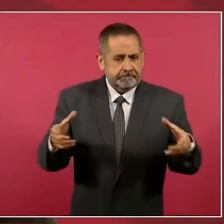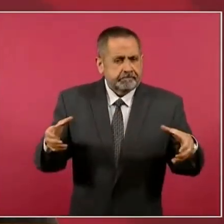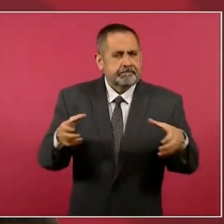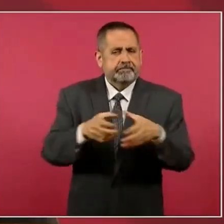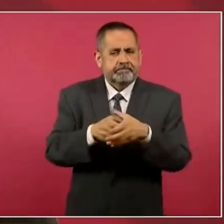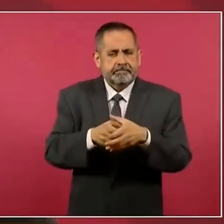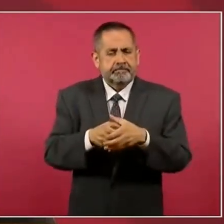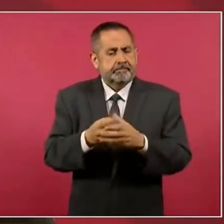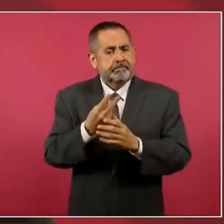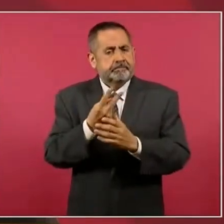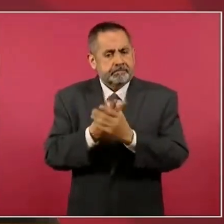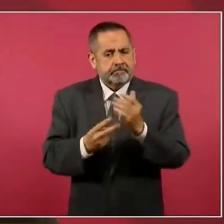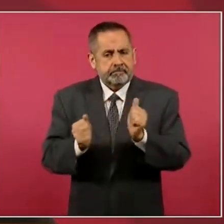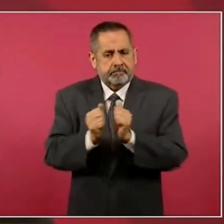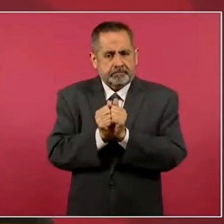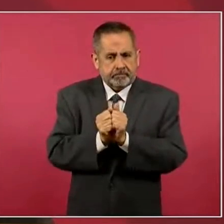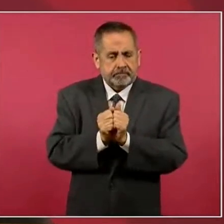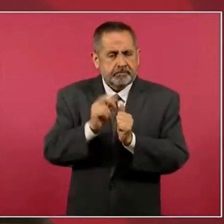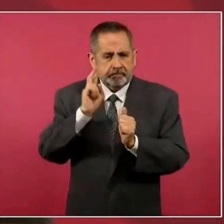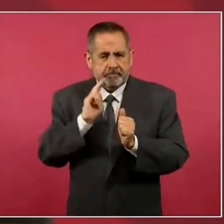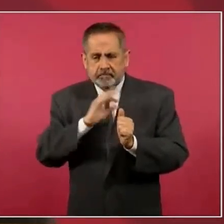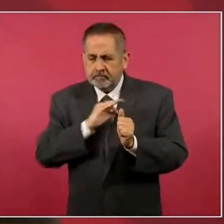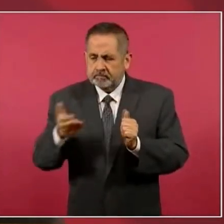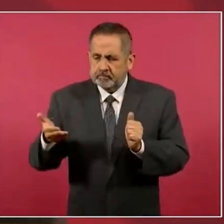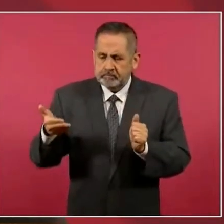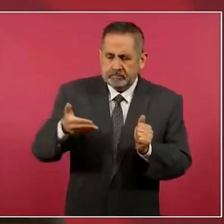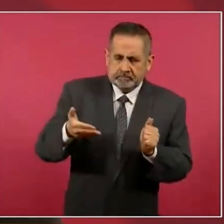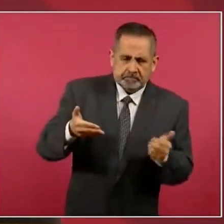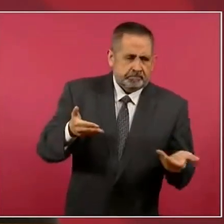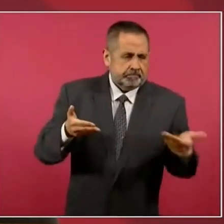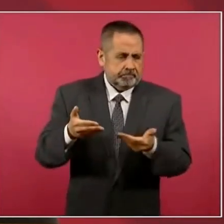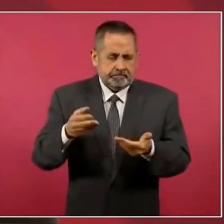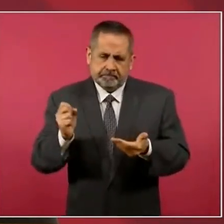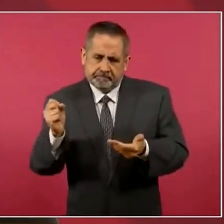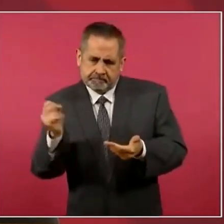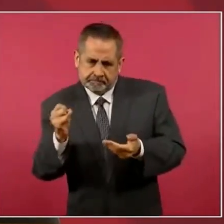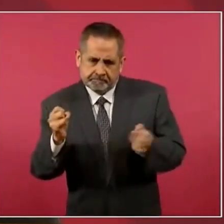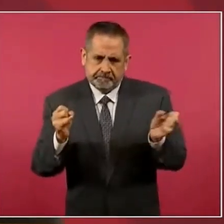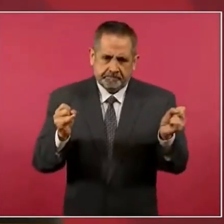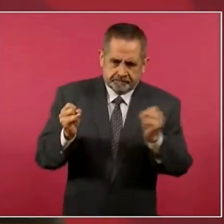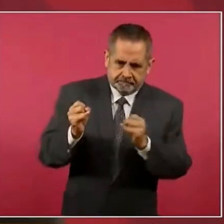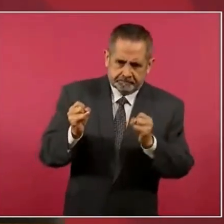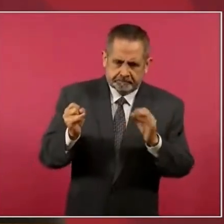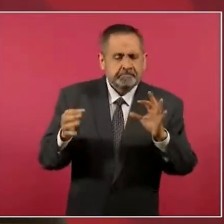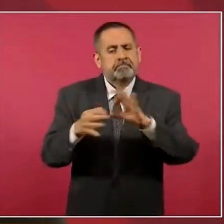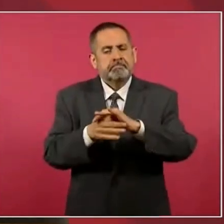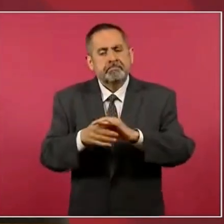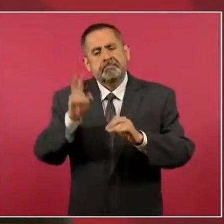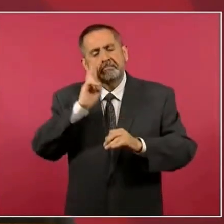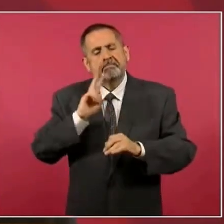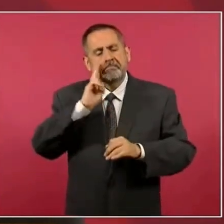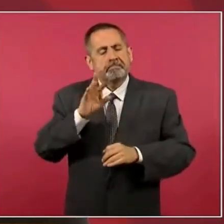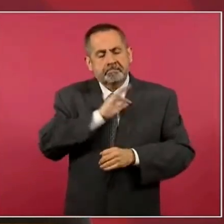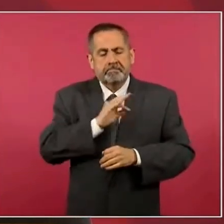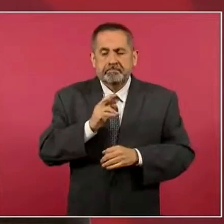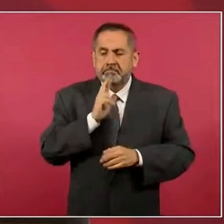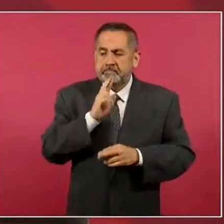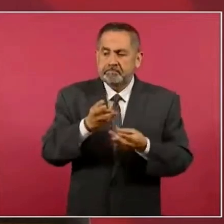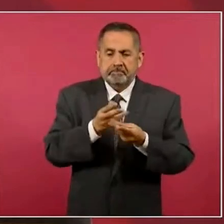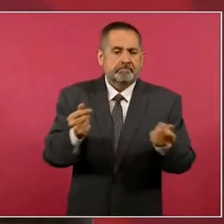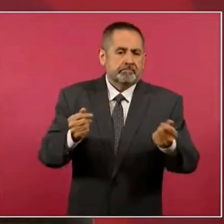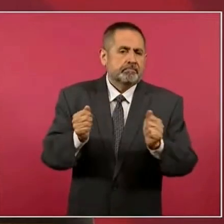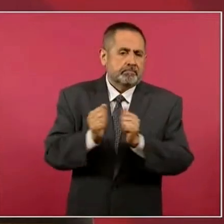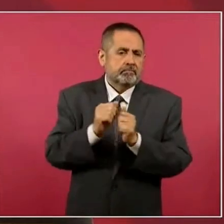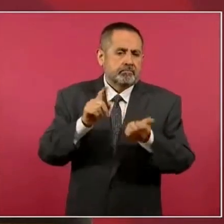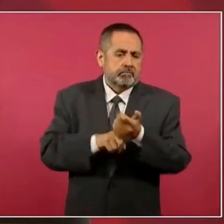puedan acercar, digamos, y flexibilizar sus posturas de tal manera que se pueda llegar a una solución en el